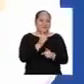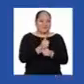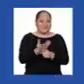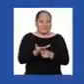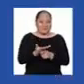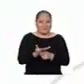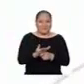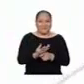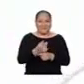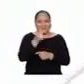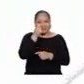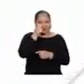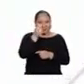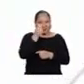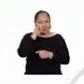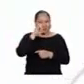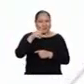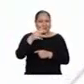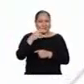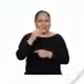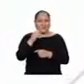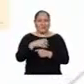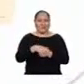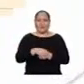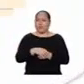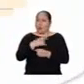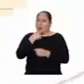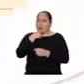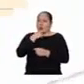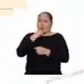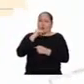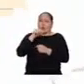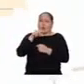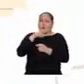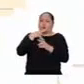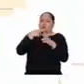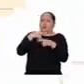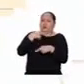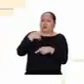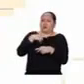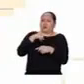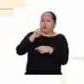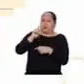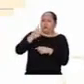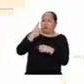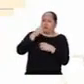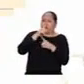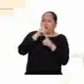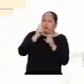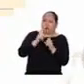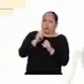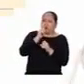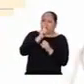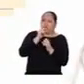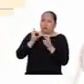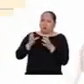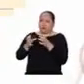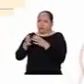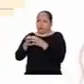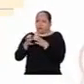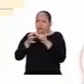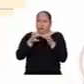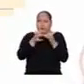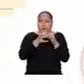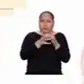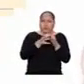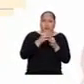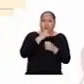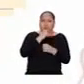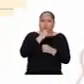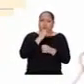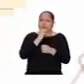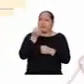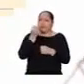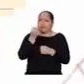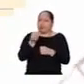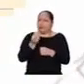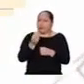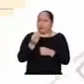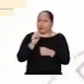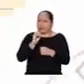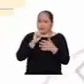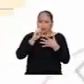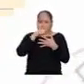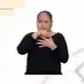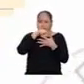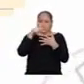John. Y las respuestas de la segunda pregunta tampoco se agrupan, porque también son